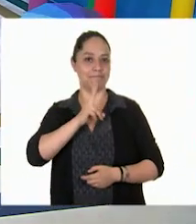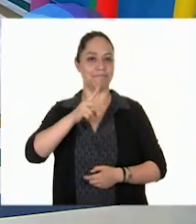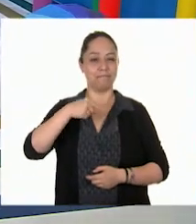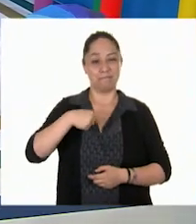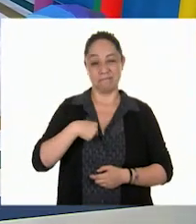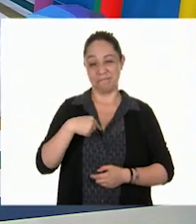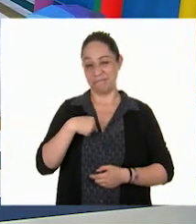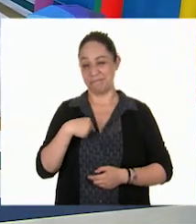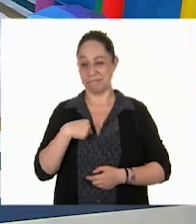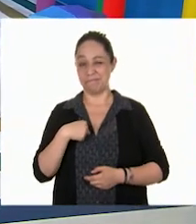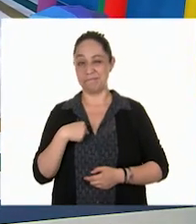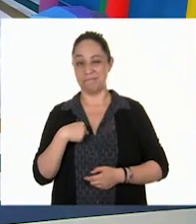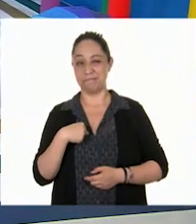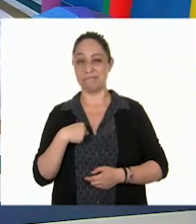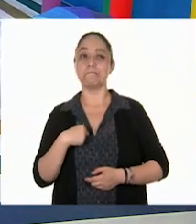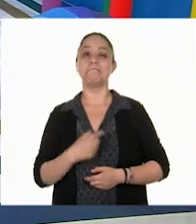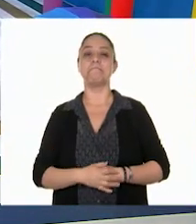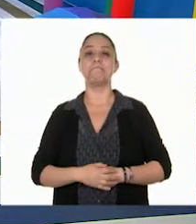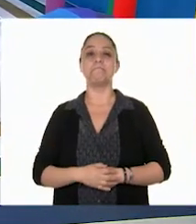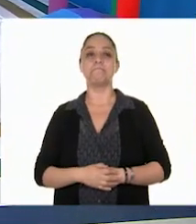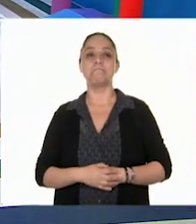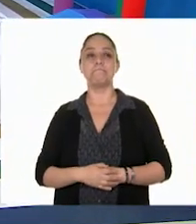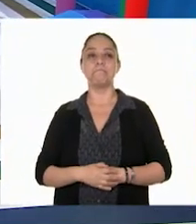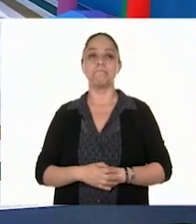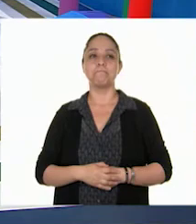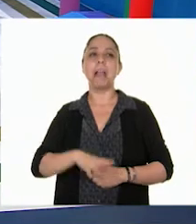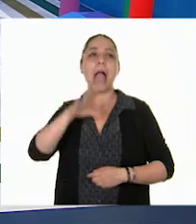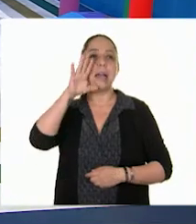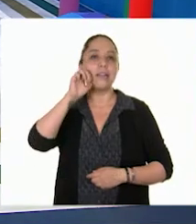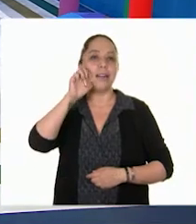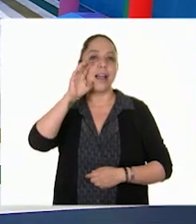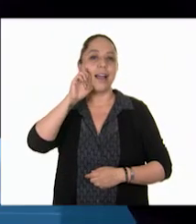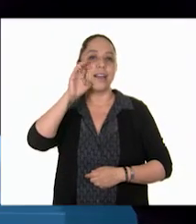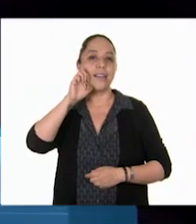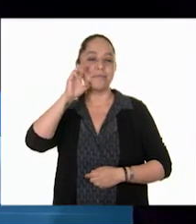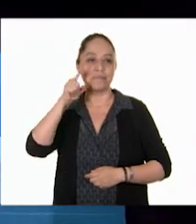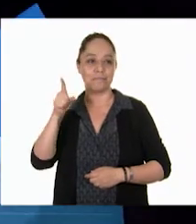escoger, chan, chan, chan, color naranja. Me gustó el naranja. Muy bien.